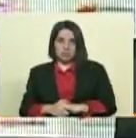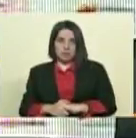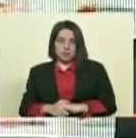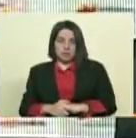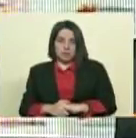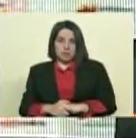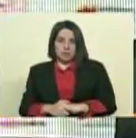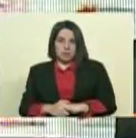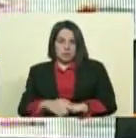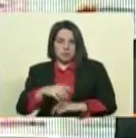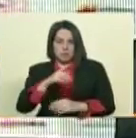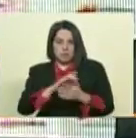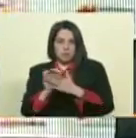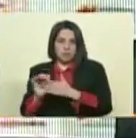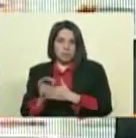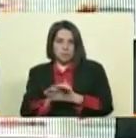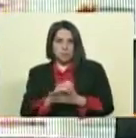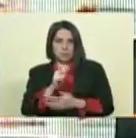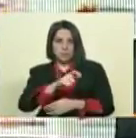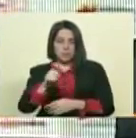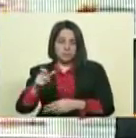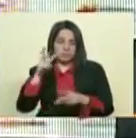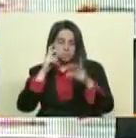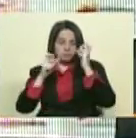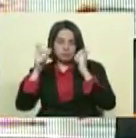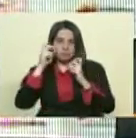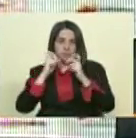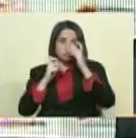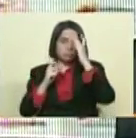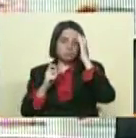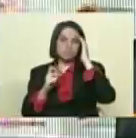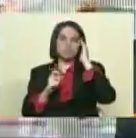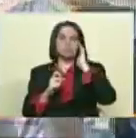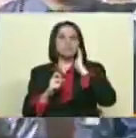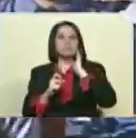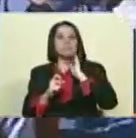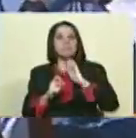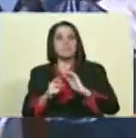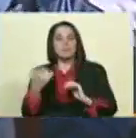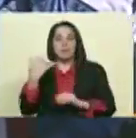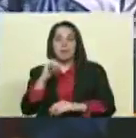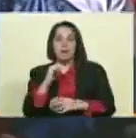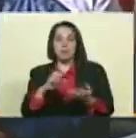compatriotas que nos escuchan, que